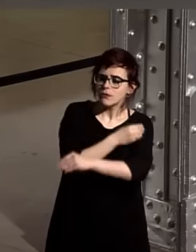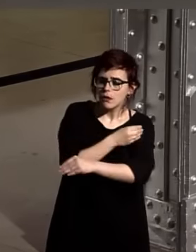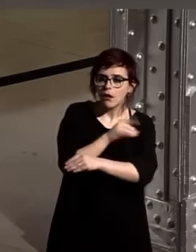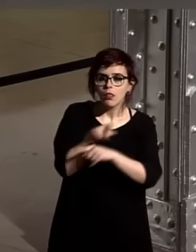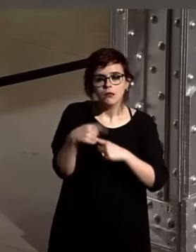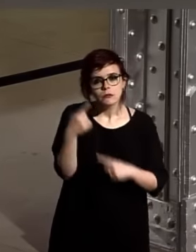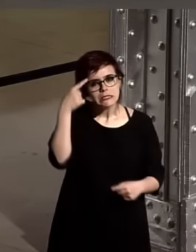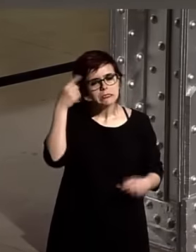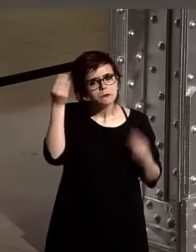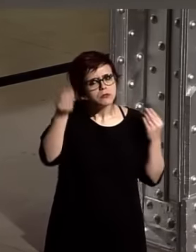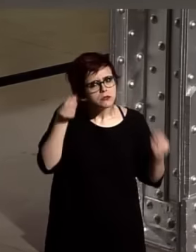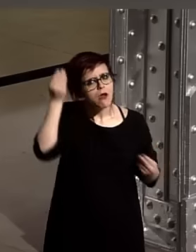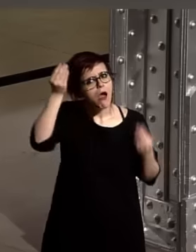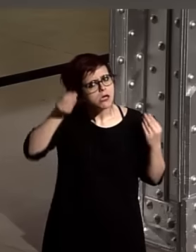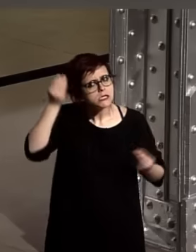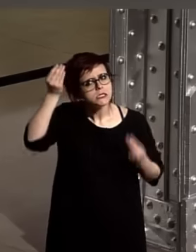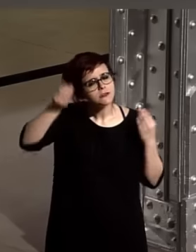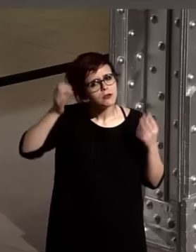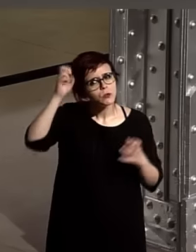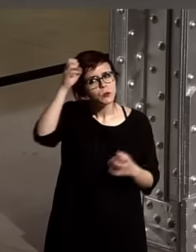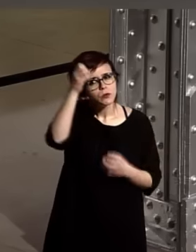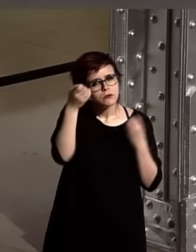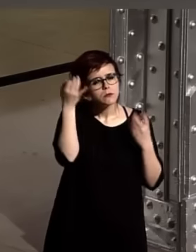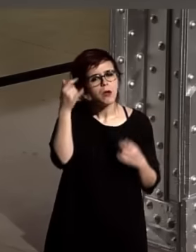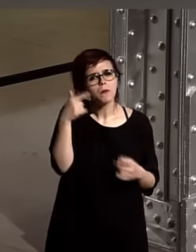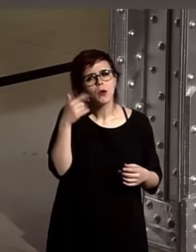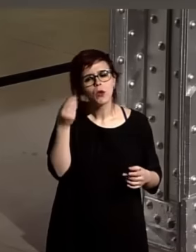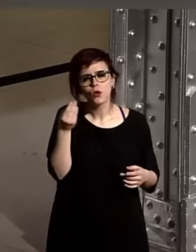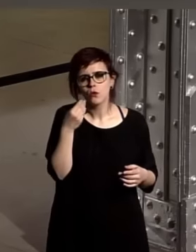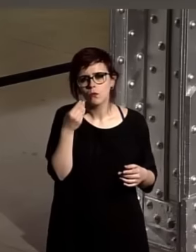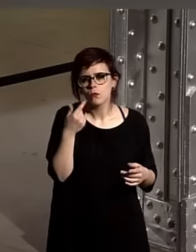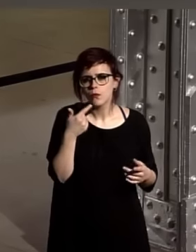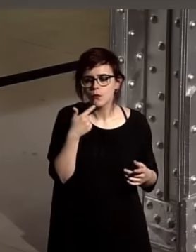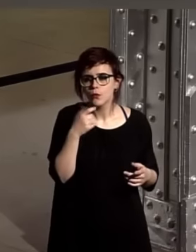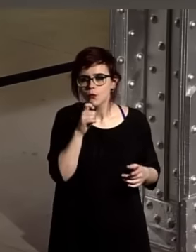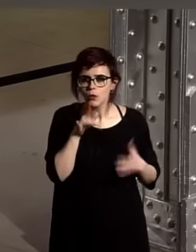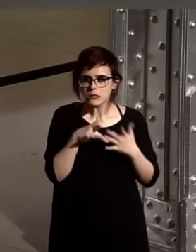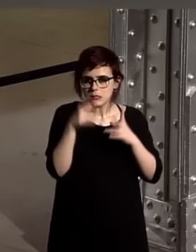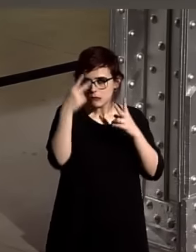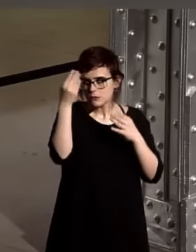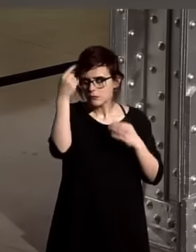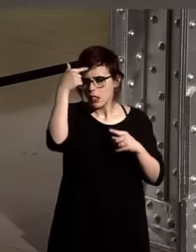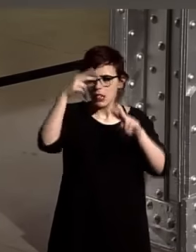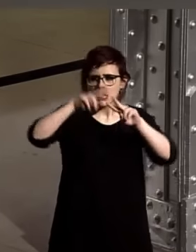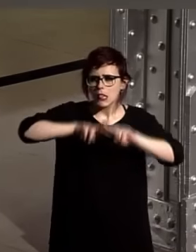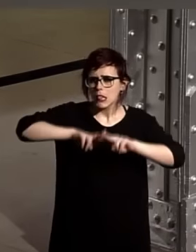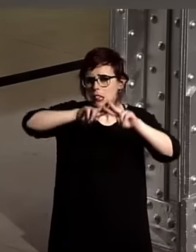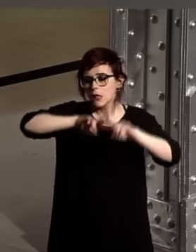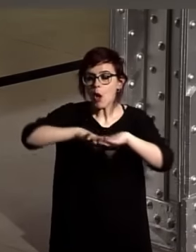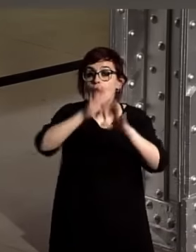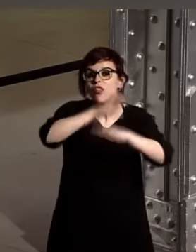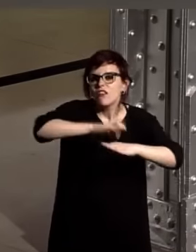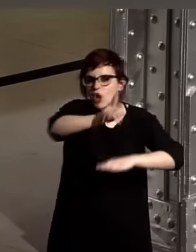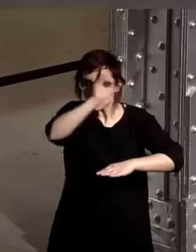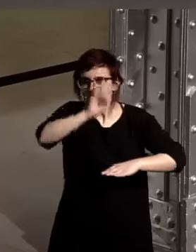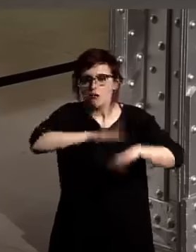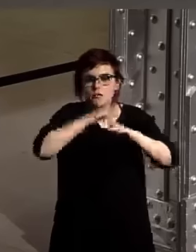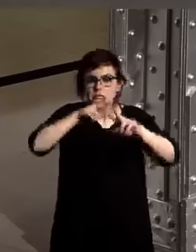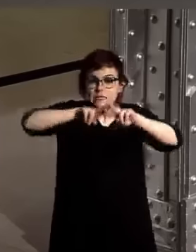panza empiezo a pensar que he comido hacer como como un análisis así no no sé si científico pero